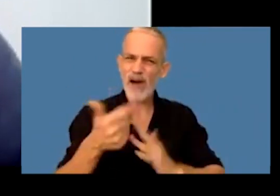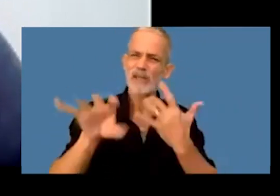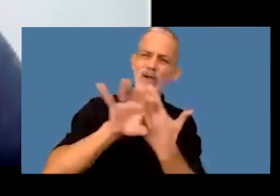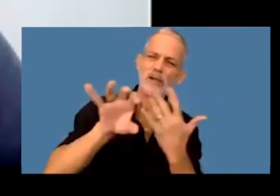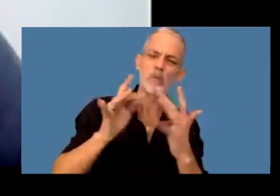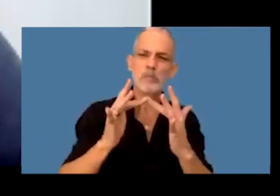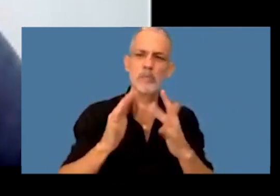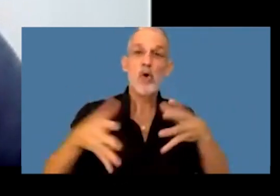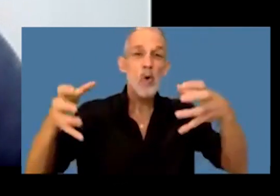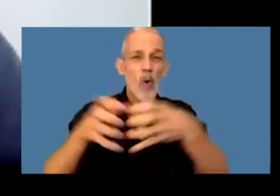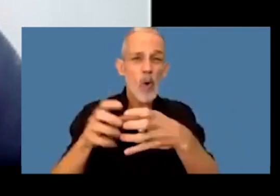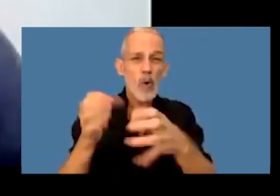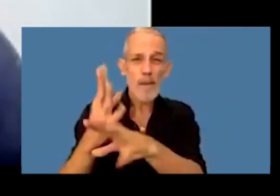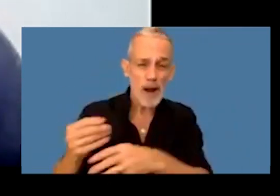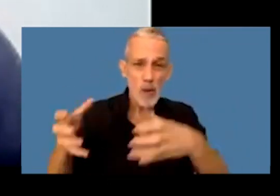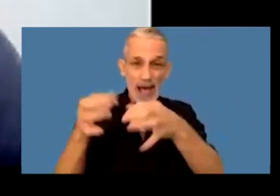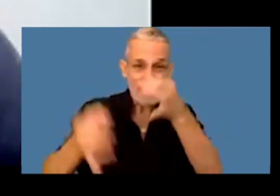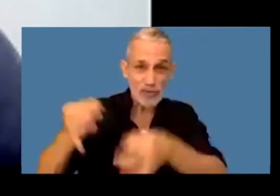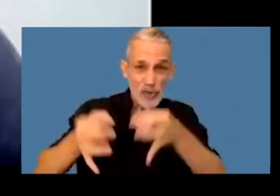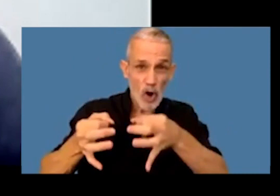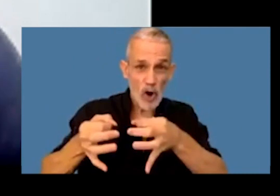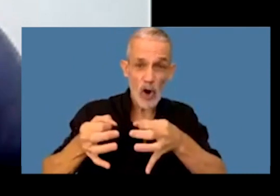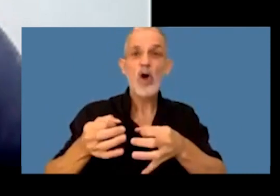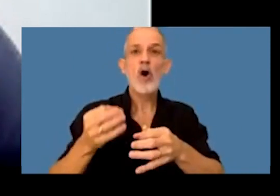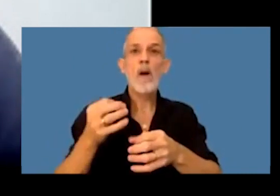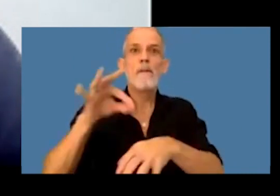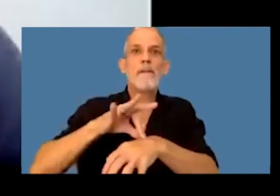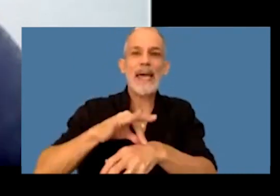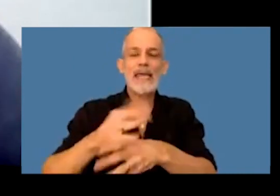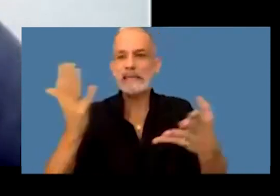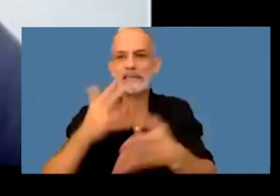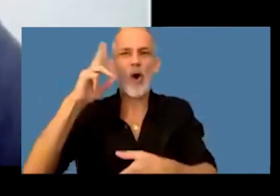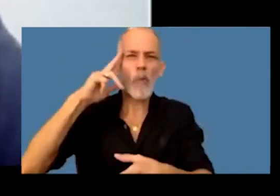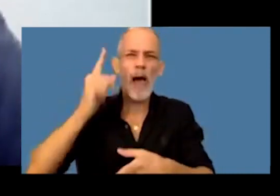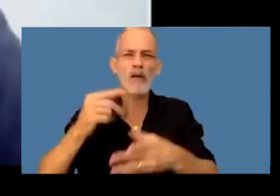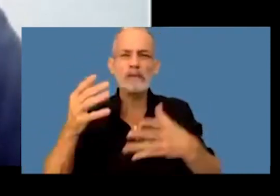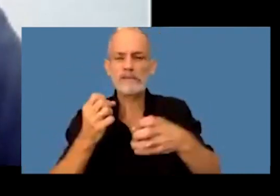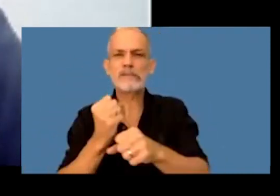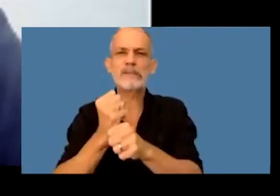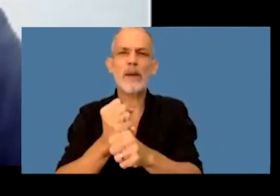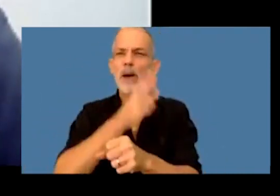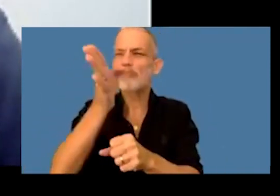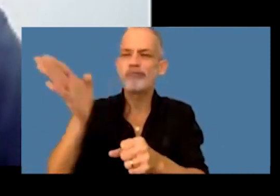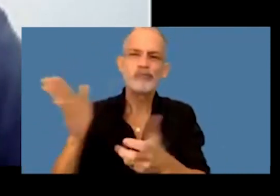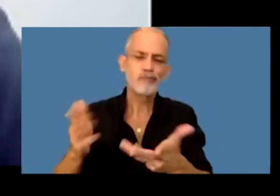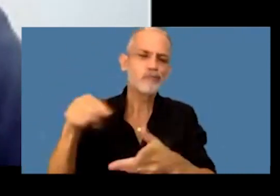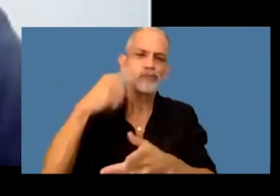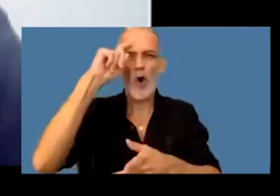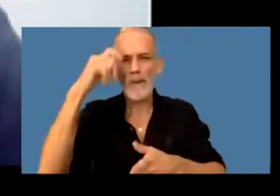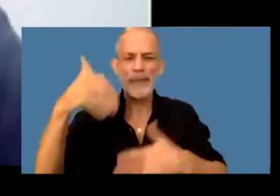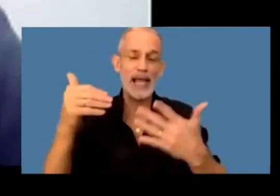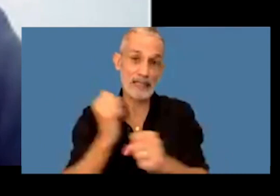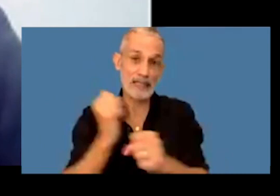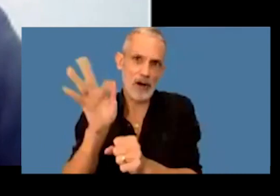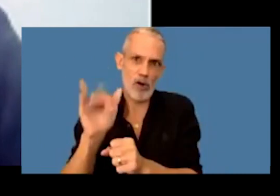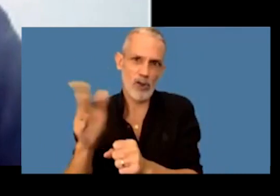evaluadoras están a disposición los profesionales por la demanda que tienen en el día a día. De todas maneras,